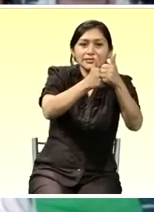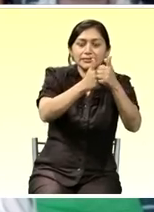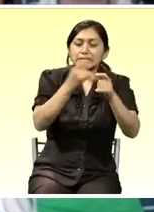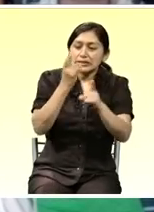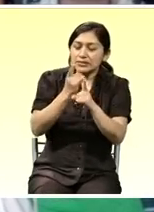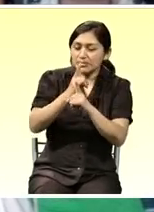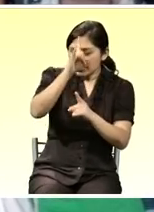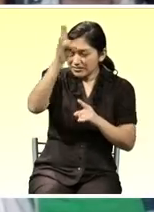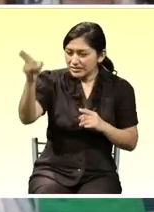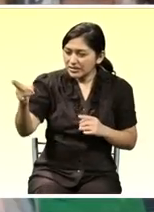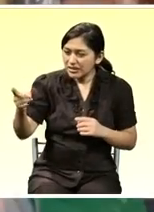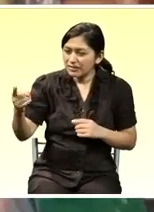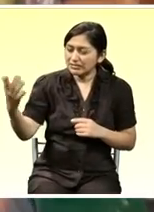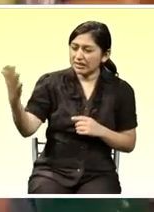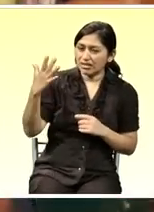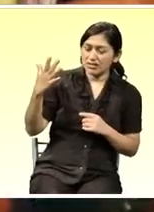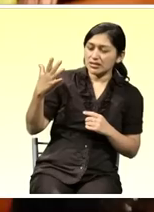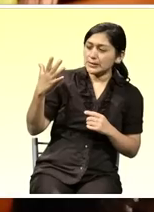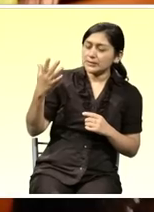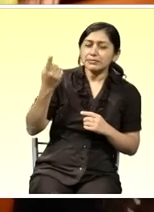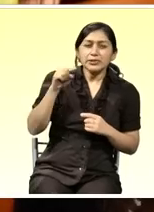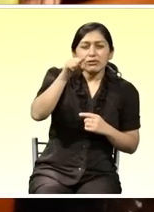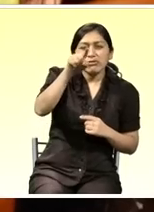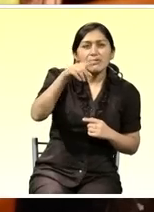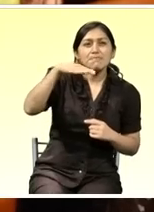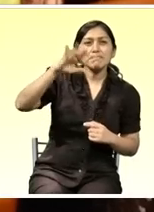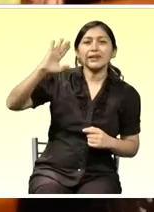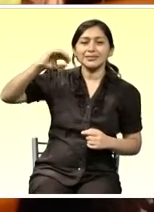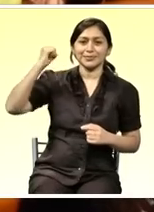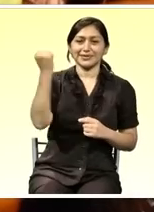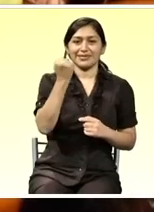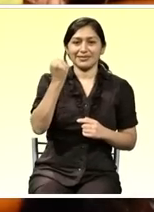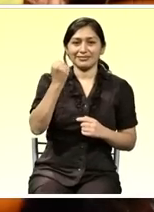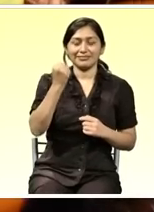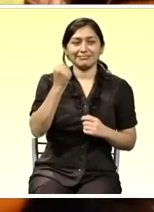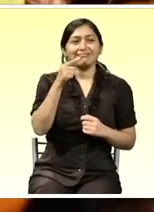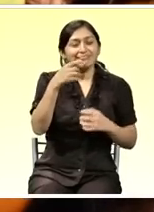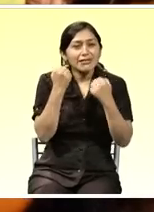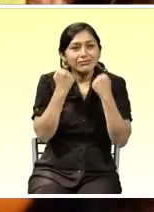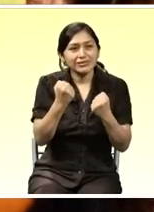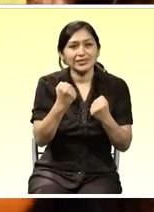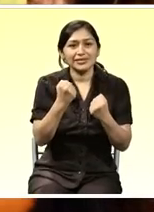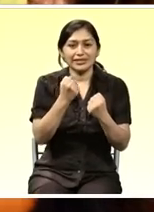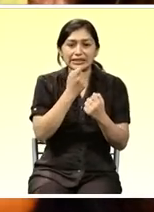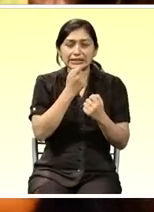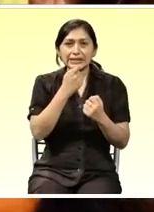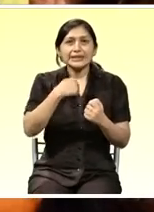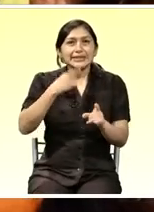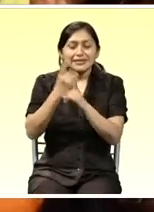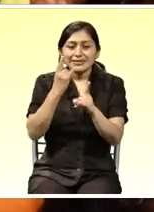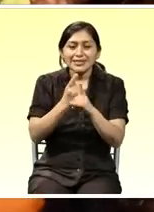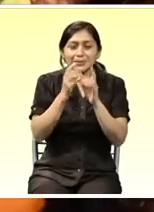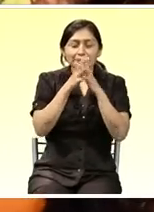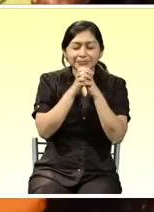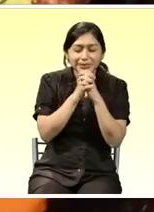infierno, pero tú eres más fuerte que el infierno. Sé que si siempre a ti me encomiendo,